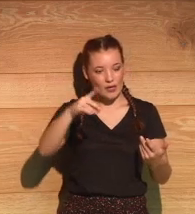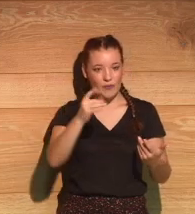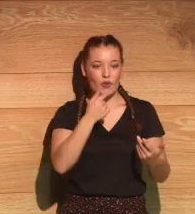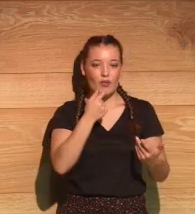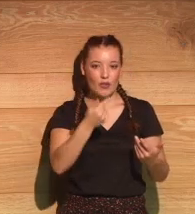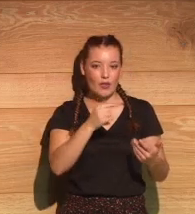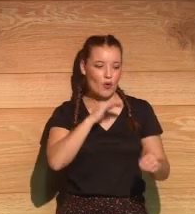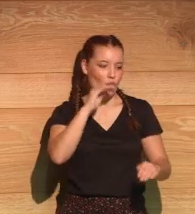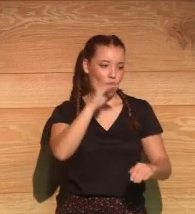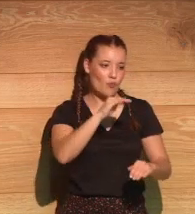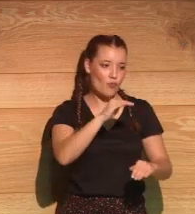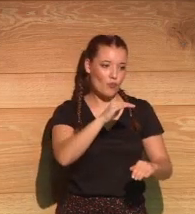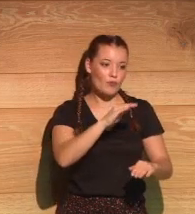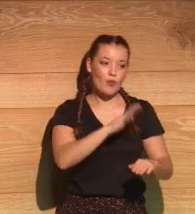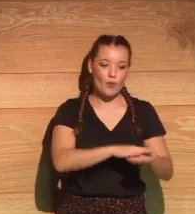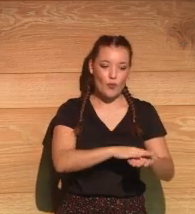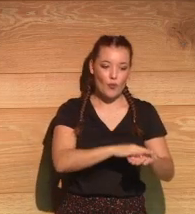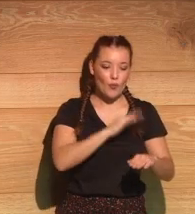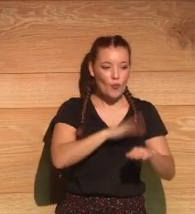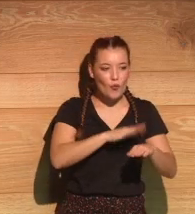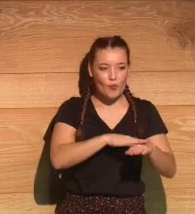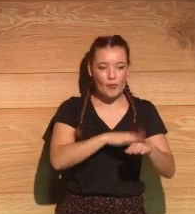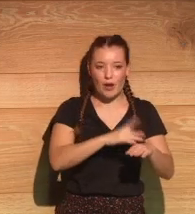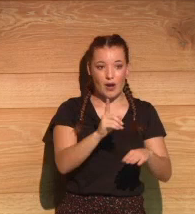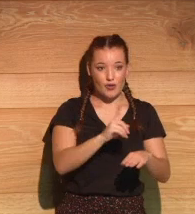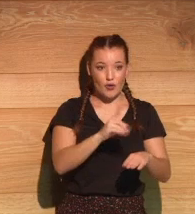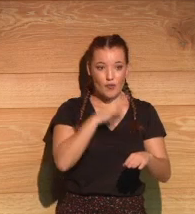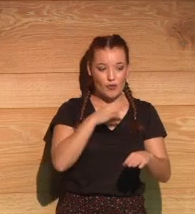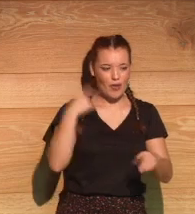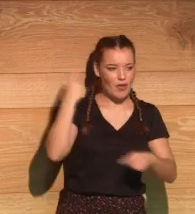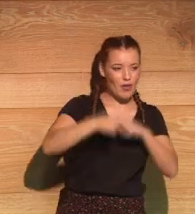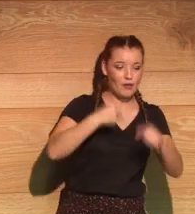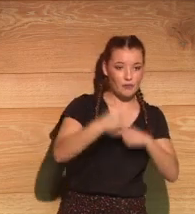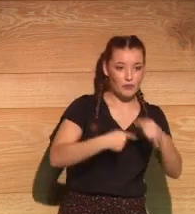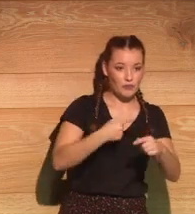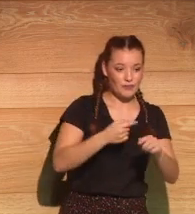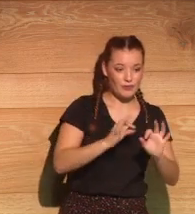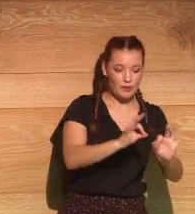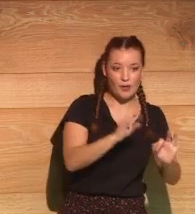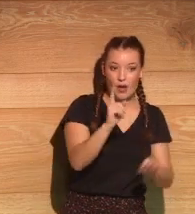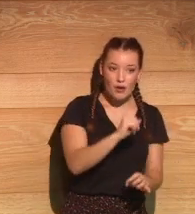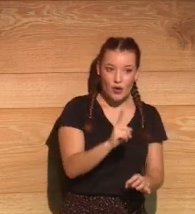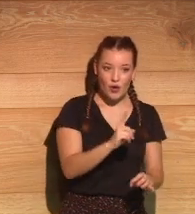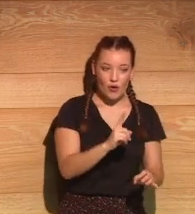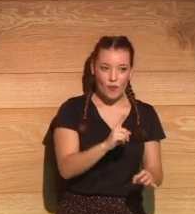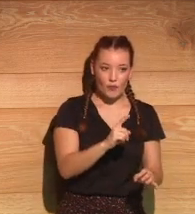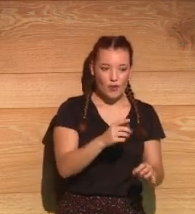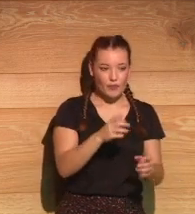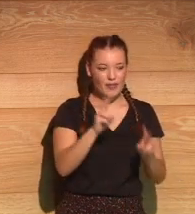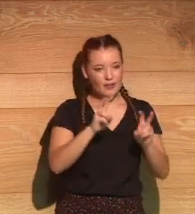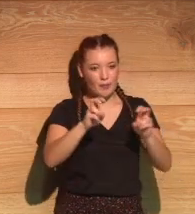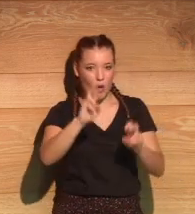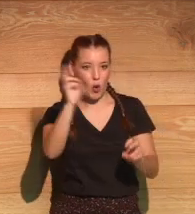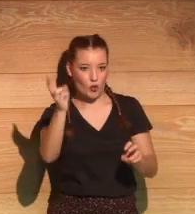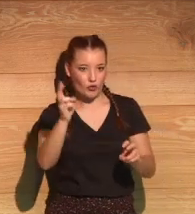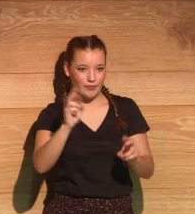culpa, porque, o sea, que ni echarse la culpa como generación, no es una cuestión de generación, es una cuestión, entre otras, de legislaciones. O